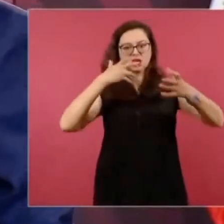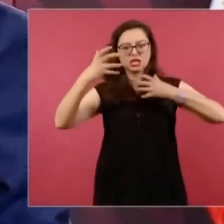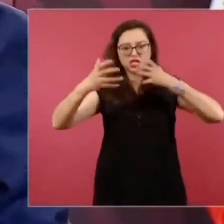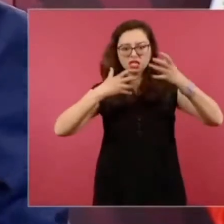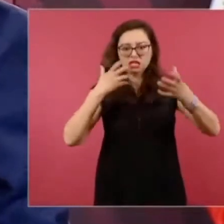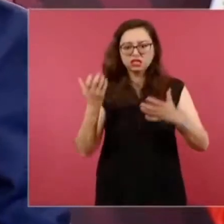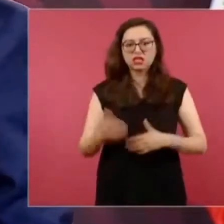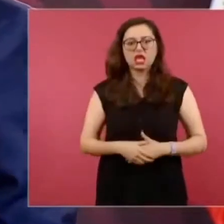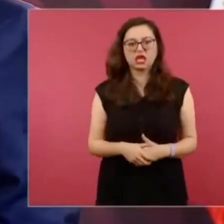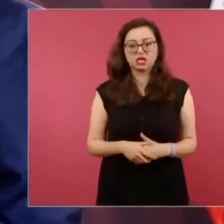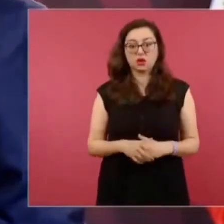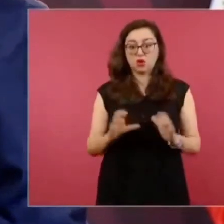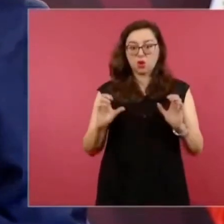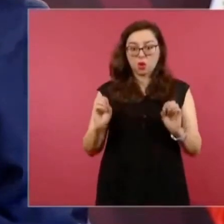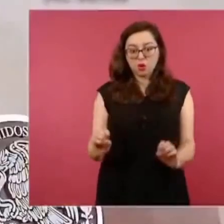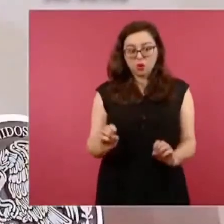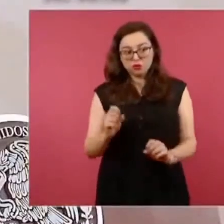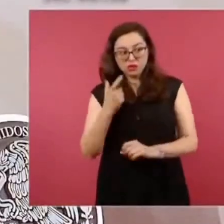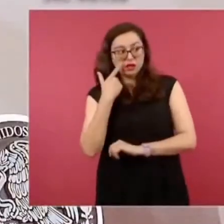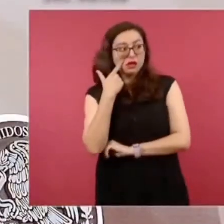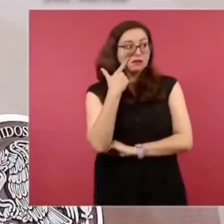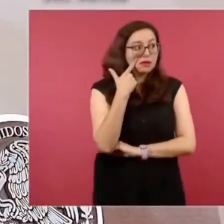y espían.